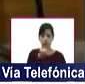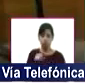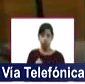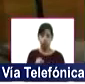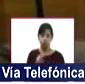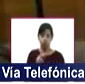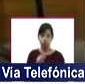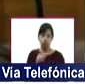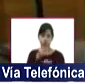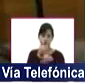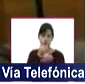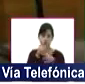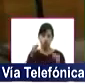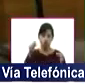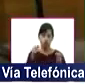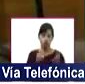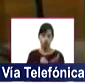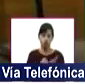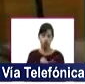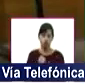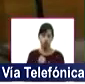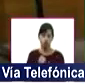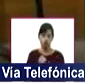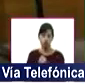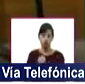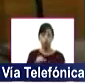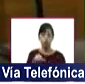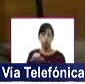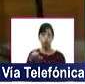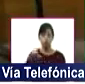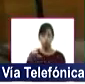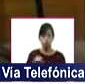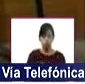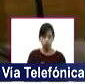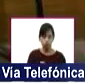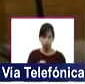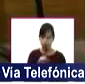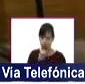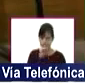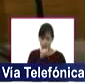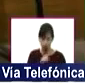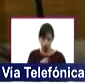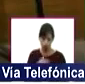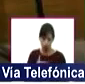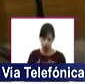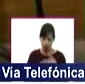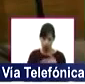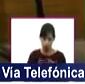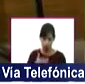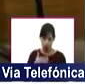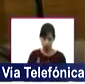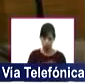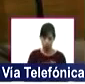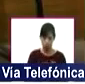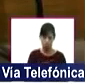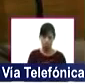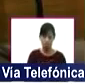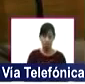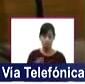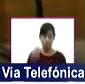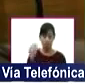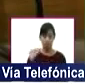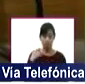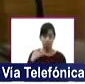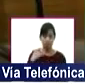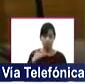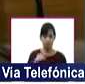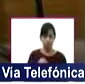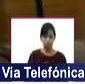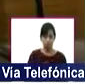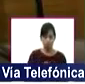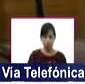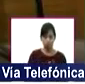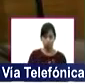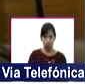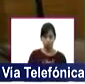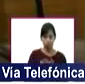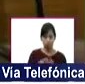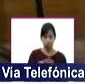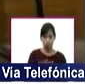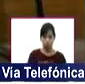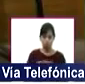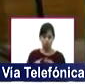he sido especialista en encuestas. Puedo decir que unas preguntas formuladas de esa manera,